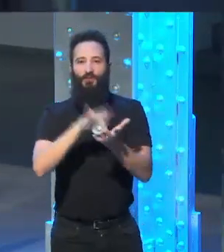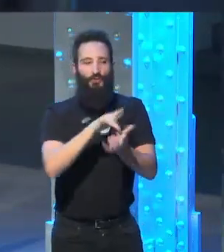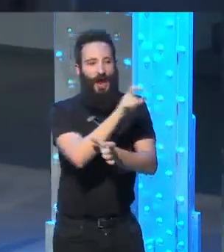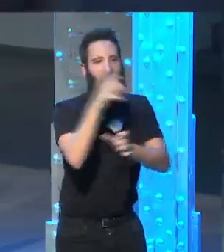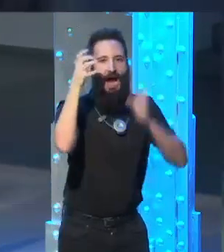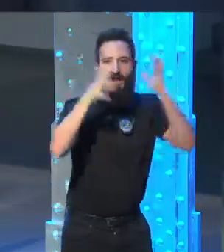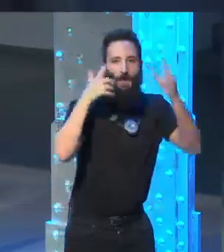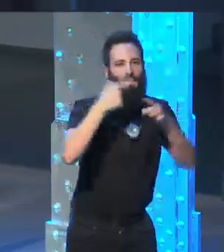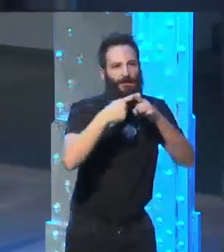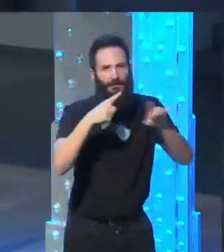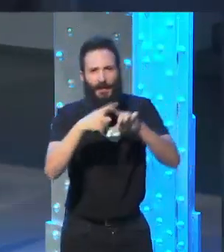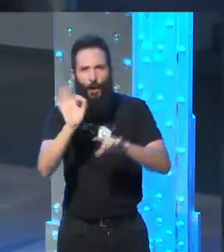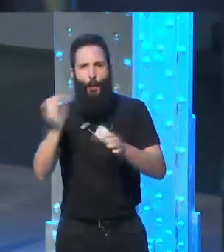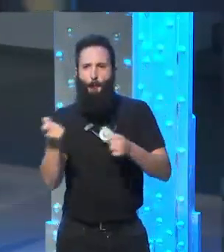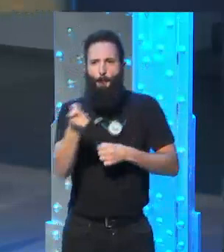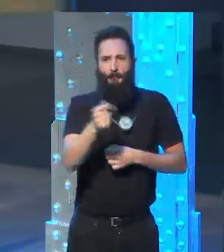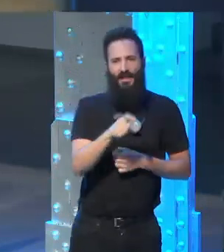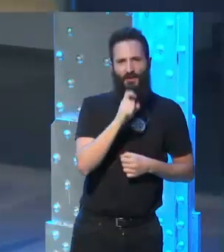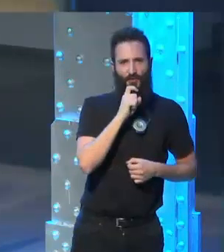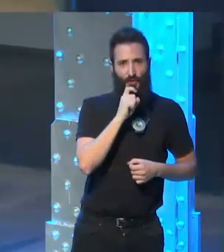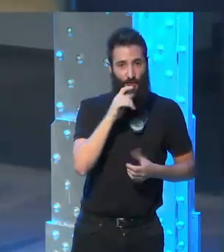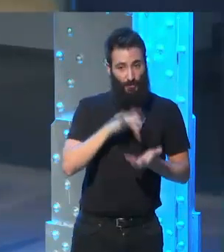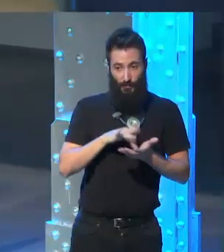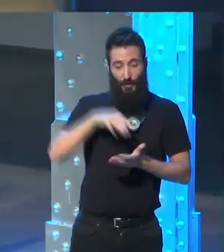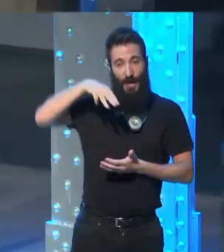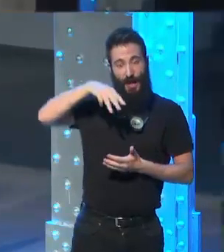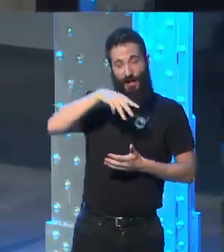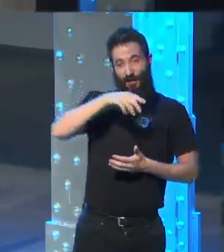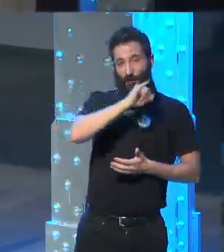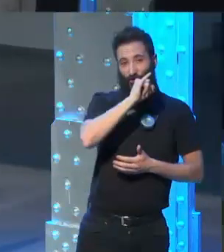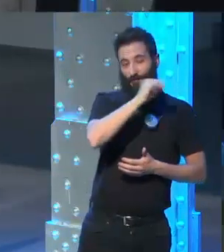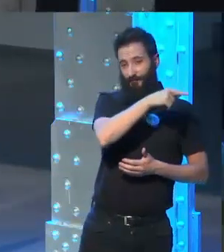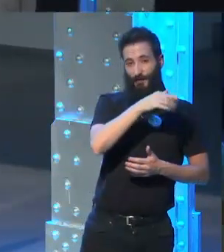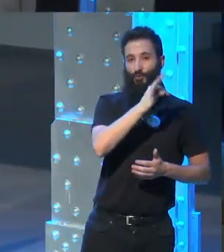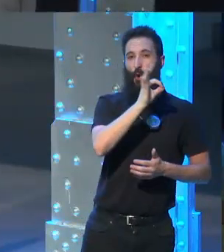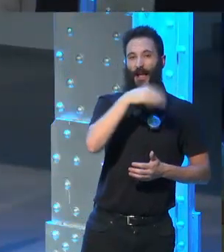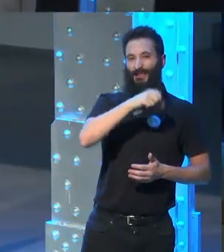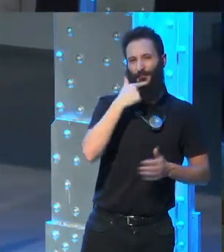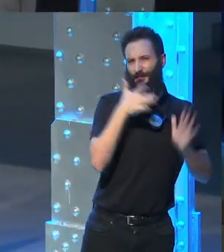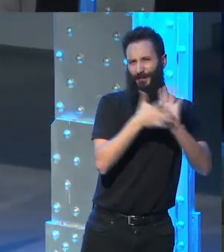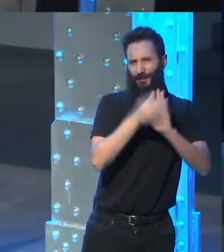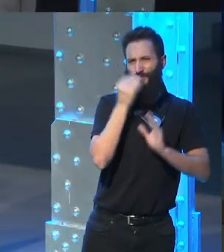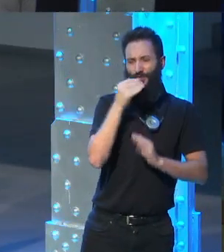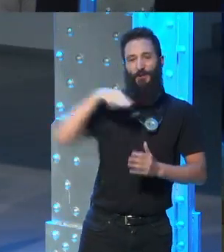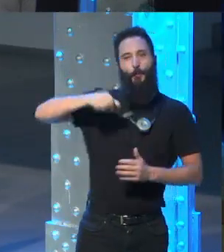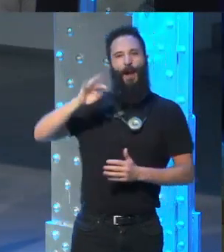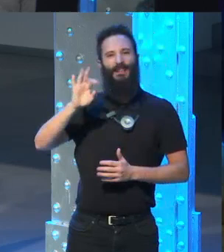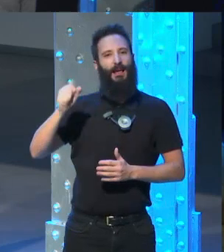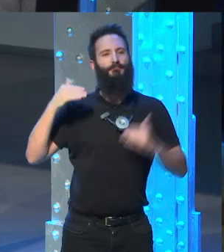y cómo son de distintos, ¿no? O sea, bueno, como él lo ha explicado muy bien. Marta, ¿tú qué papel jugaste en el desarrollo de la